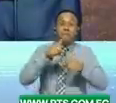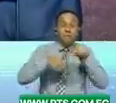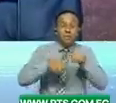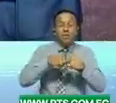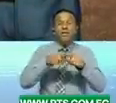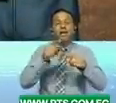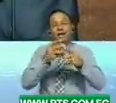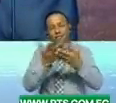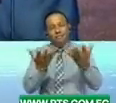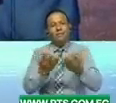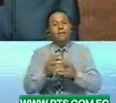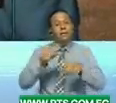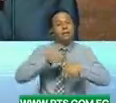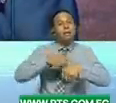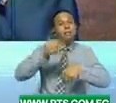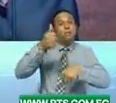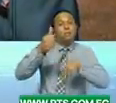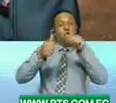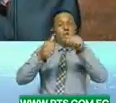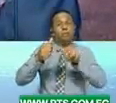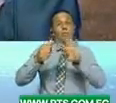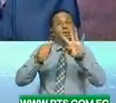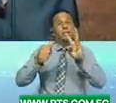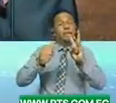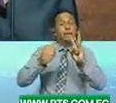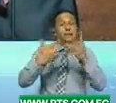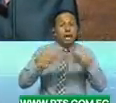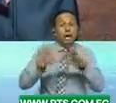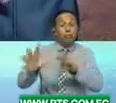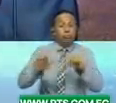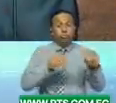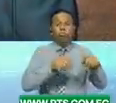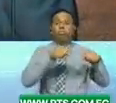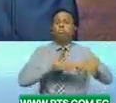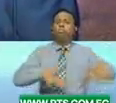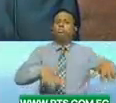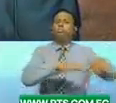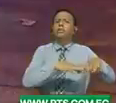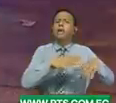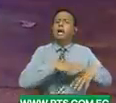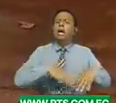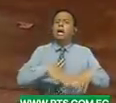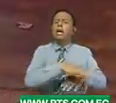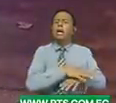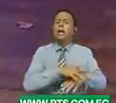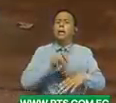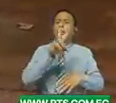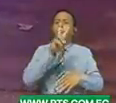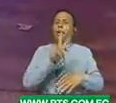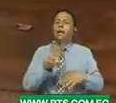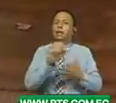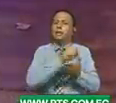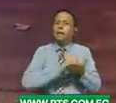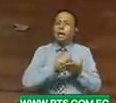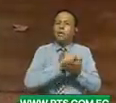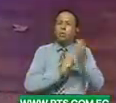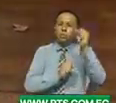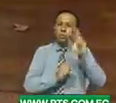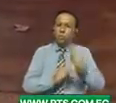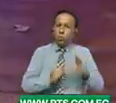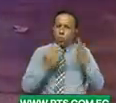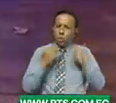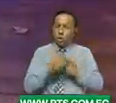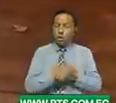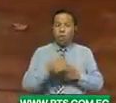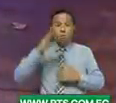televidentes, 22:46, así es, nos trasladamos hasta la cooperativa Viernes Santo, esto al sur de la urbe porteña, donde la